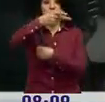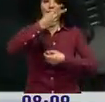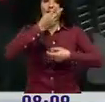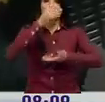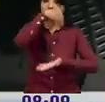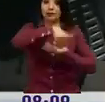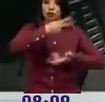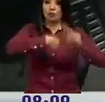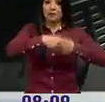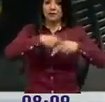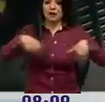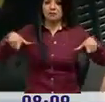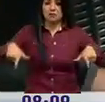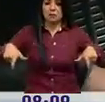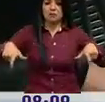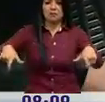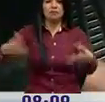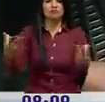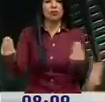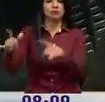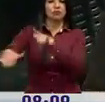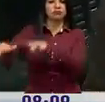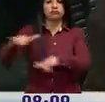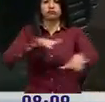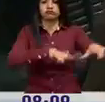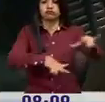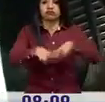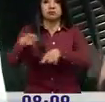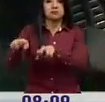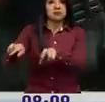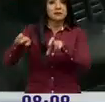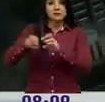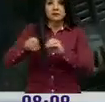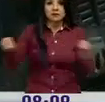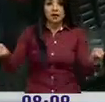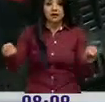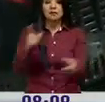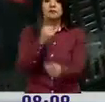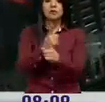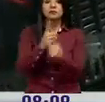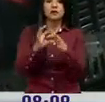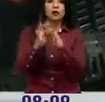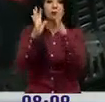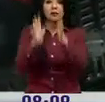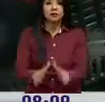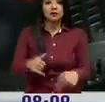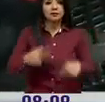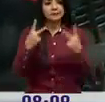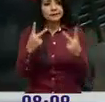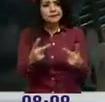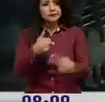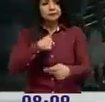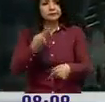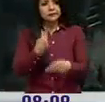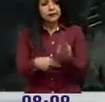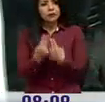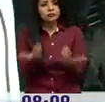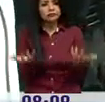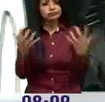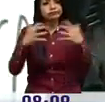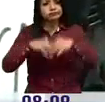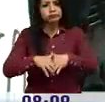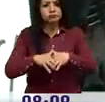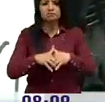comercial está lleno de vendedores ambulantes y es eso que todos los compañeros hemos visto la obligación en